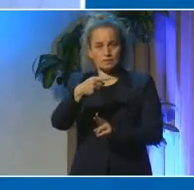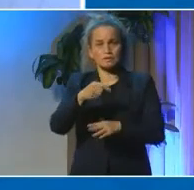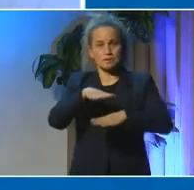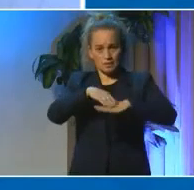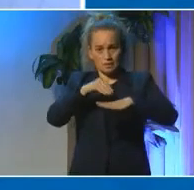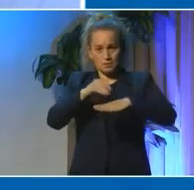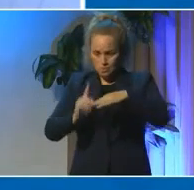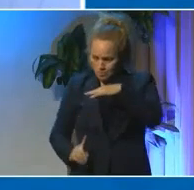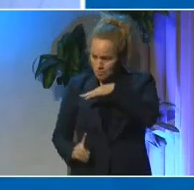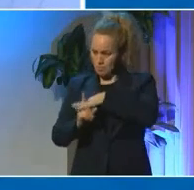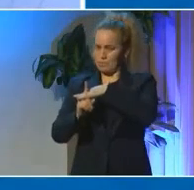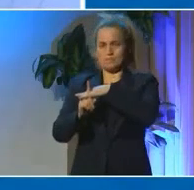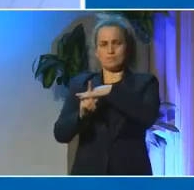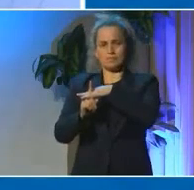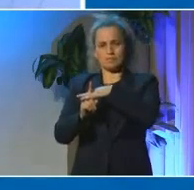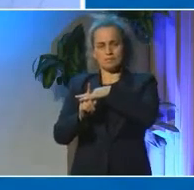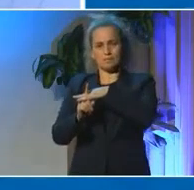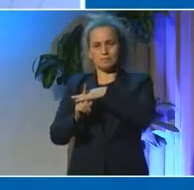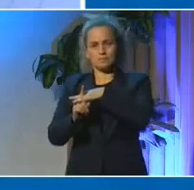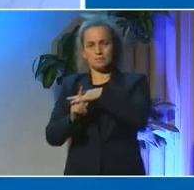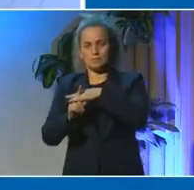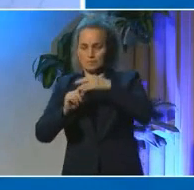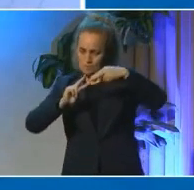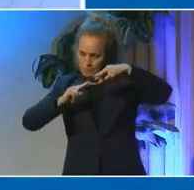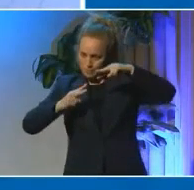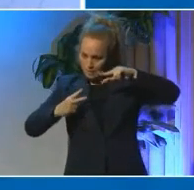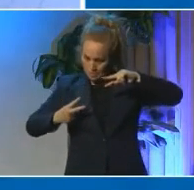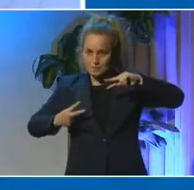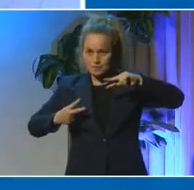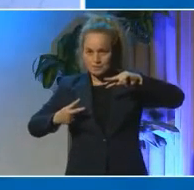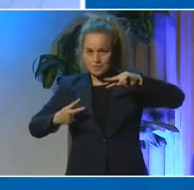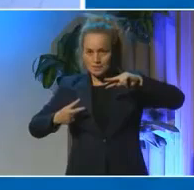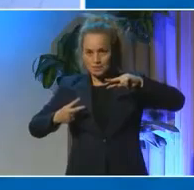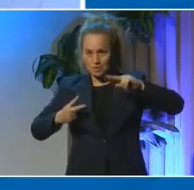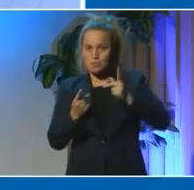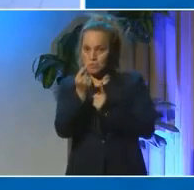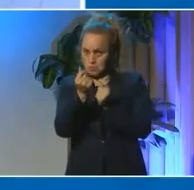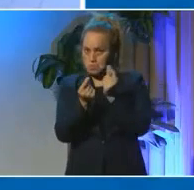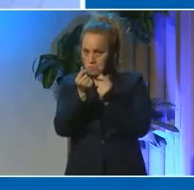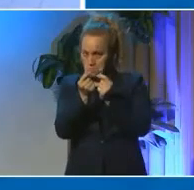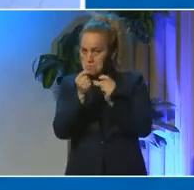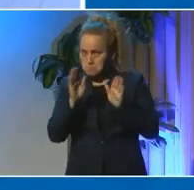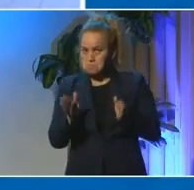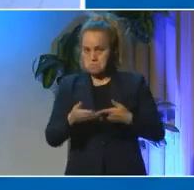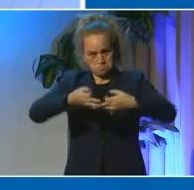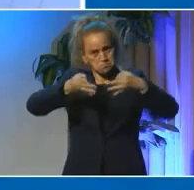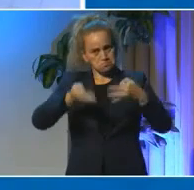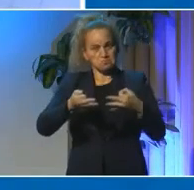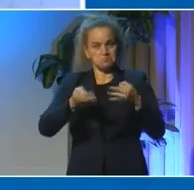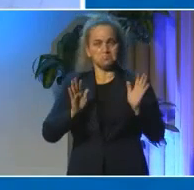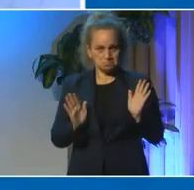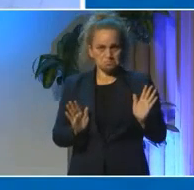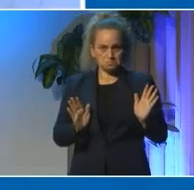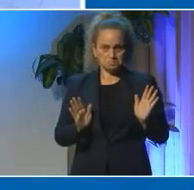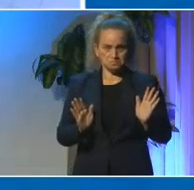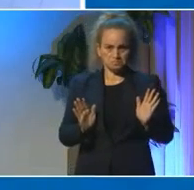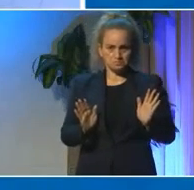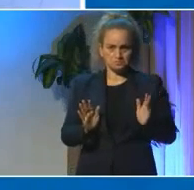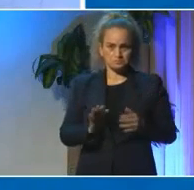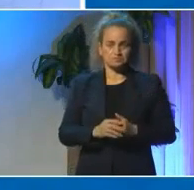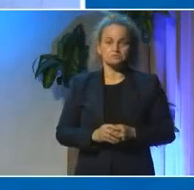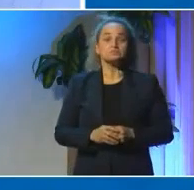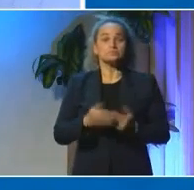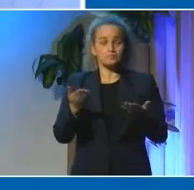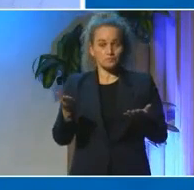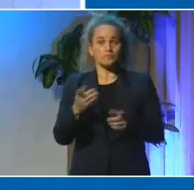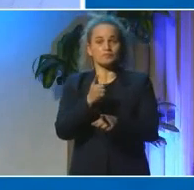nació con un ADN de sustentable Nosotros le decimos sustentable ni siquiera sostenible sustentable eh Y eso